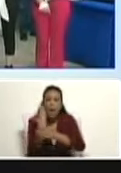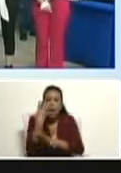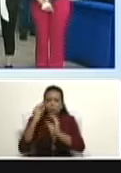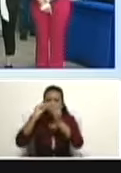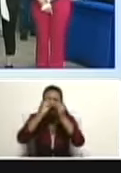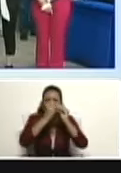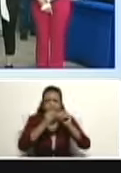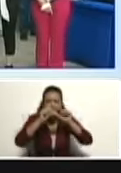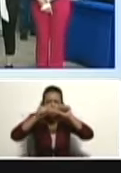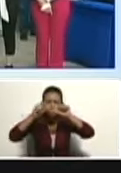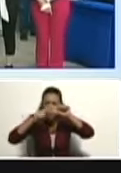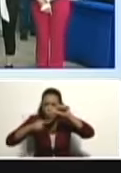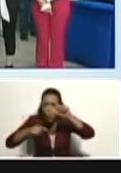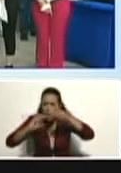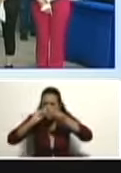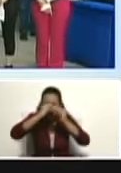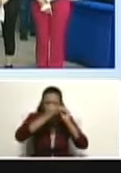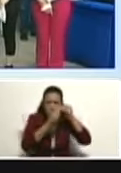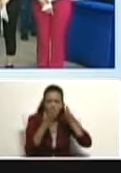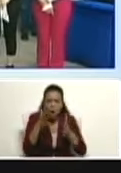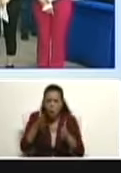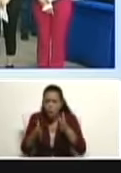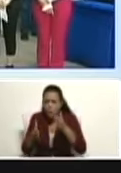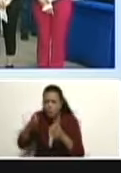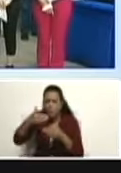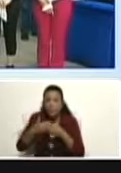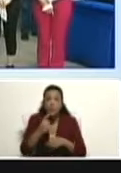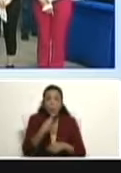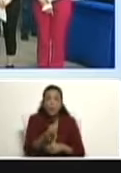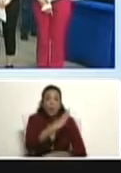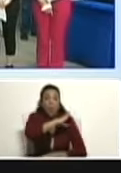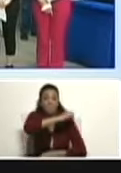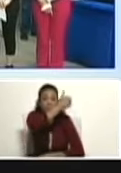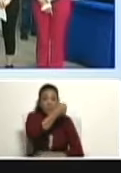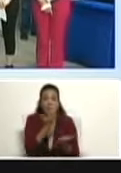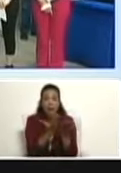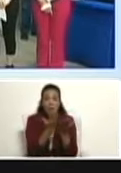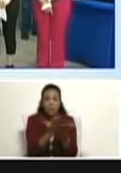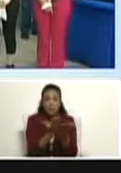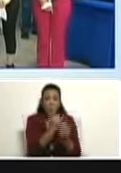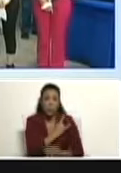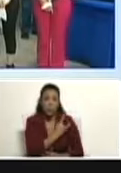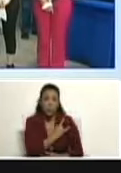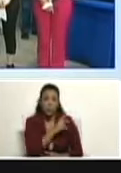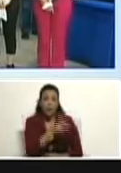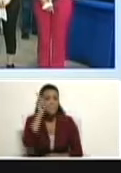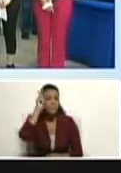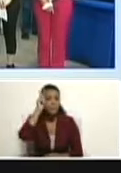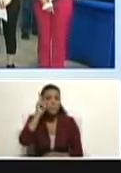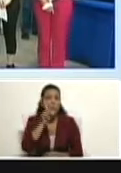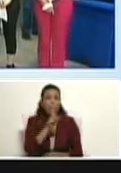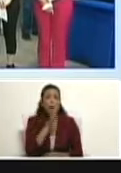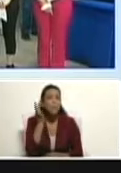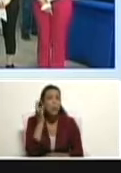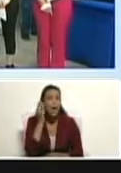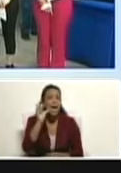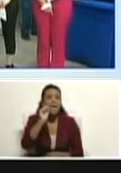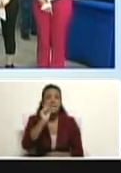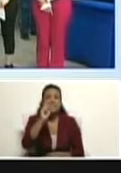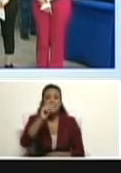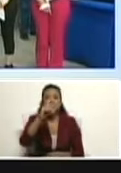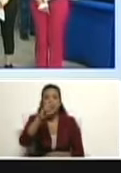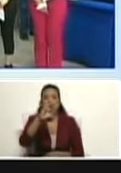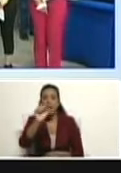la electromedicina y como dijo la rectora profesora Sandra Oblita,